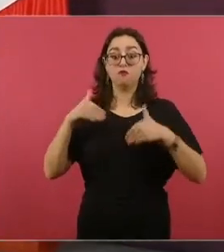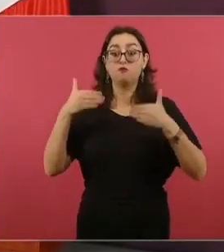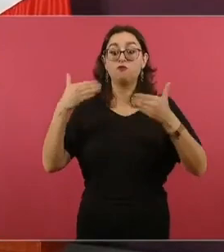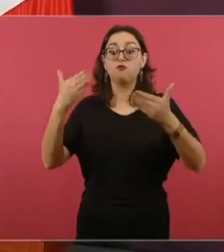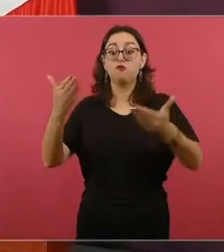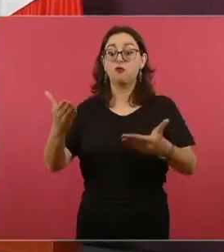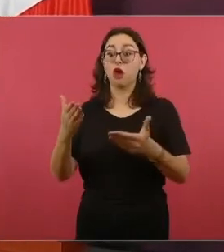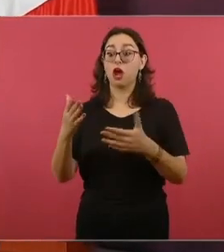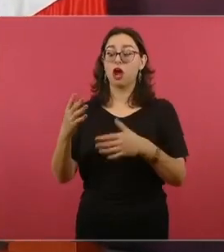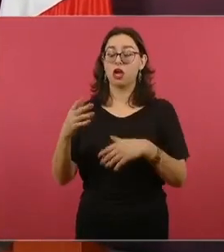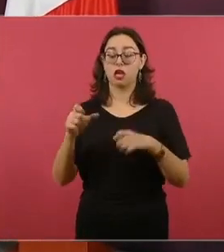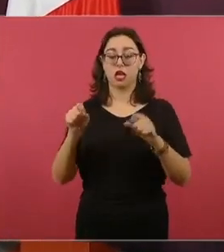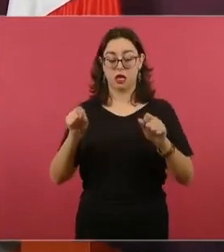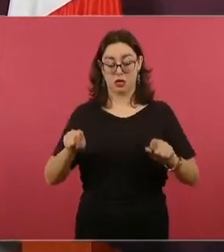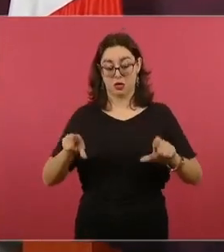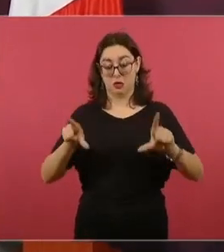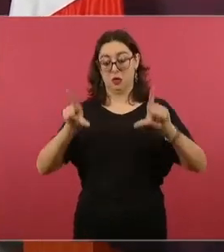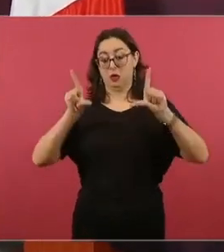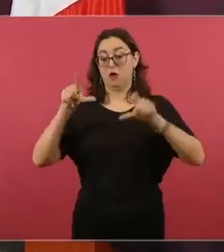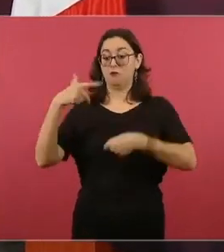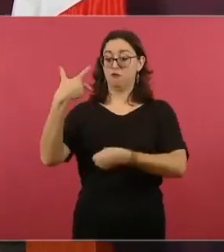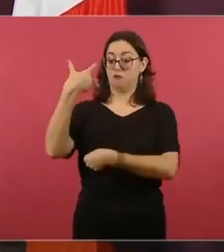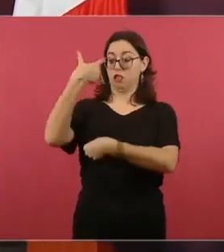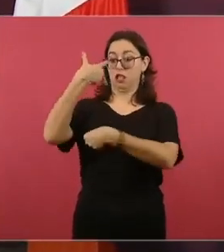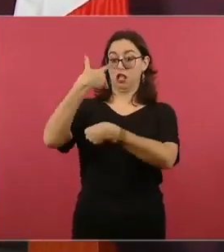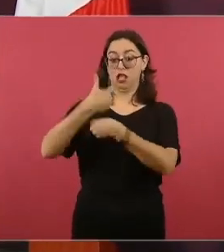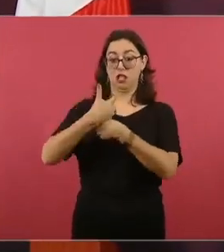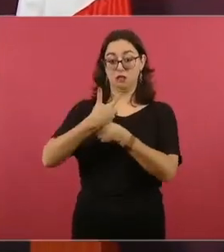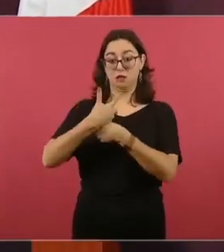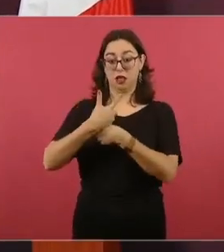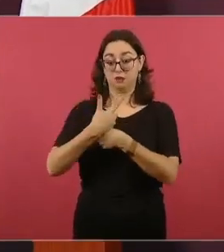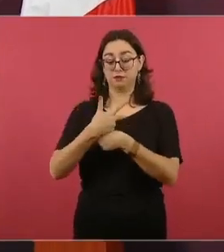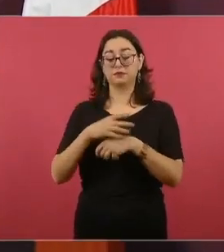grabó unos mensajes para el PAN